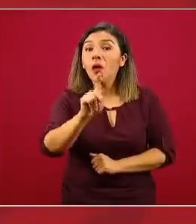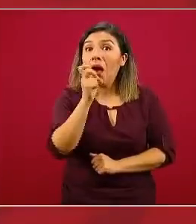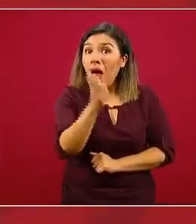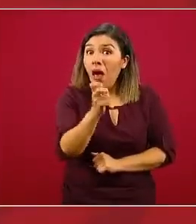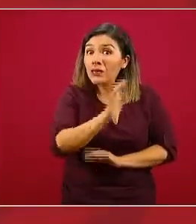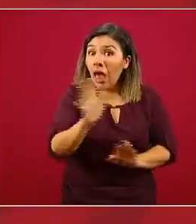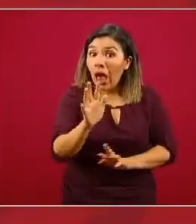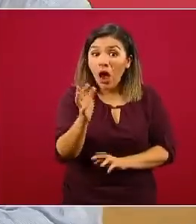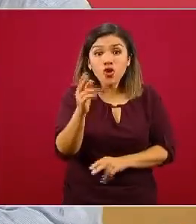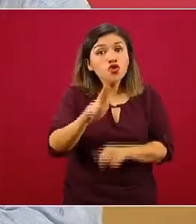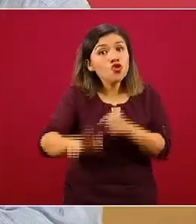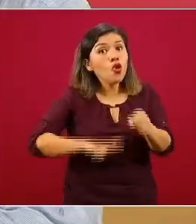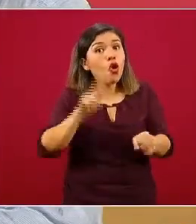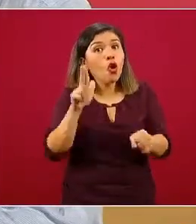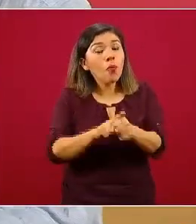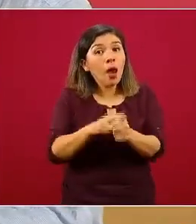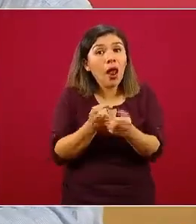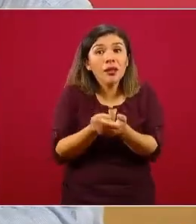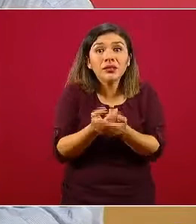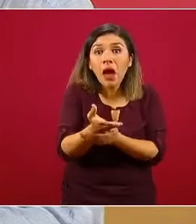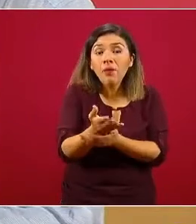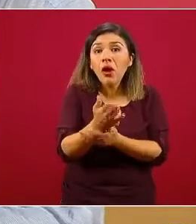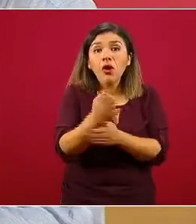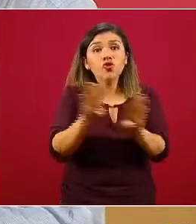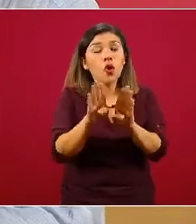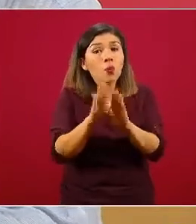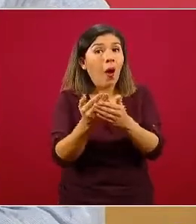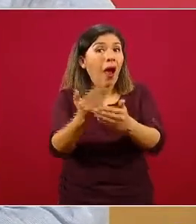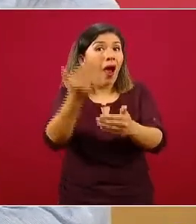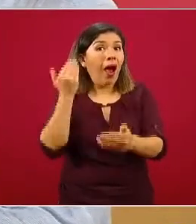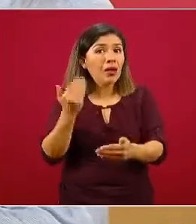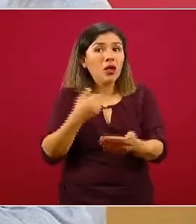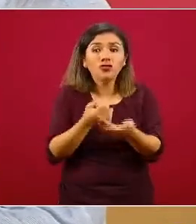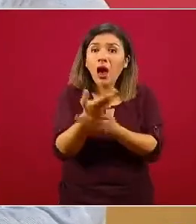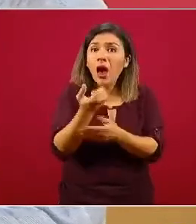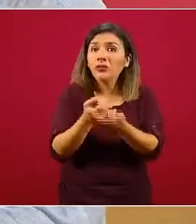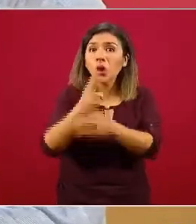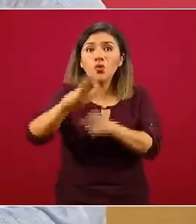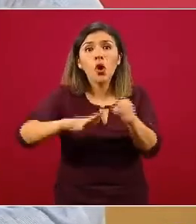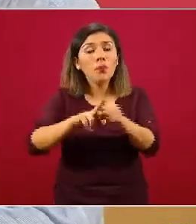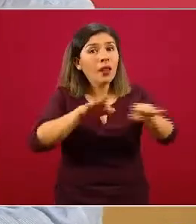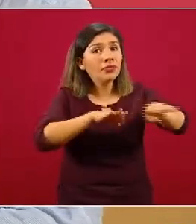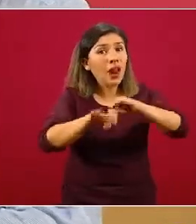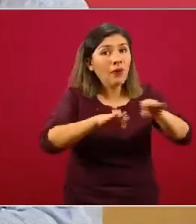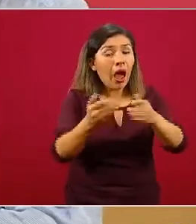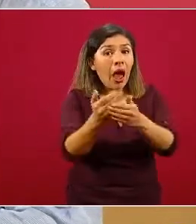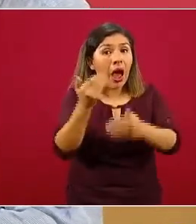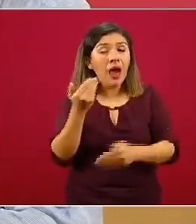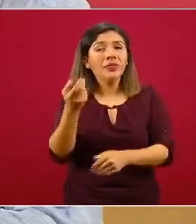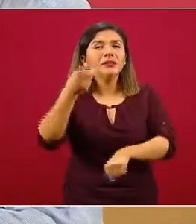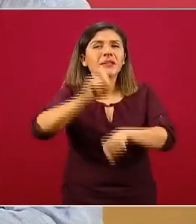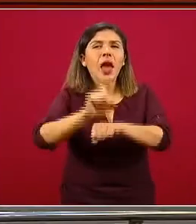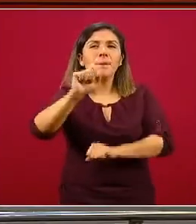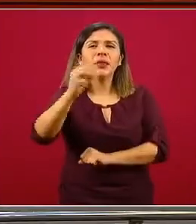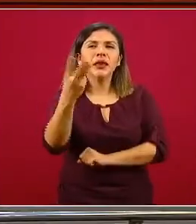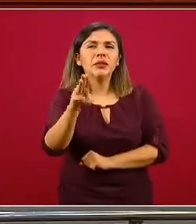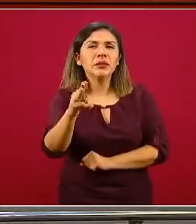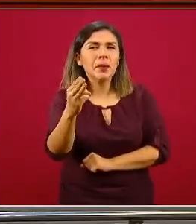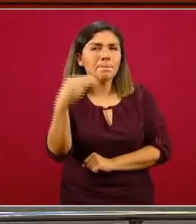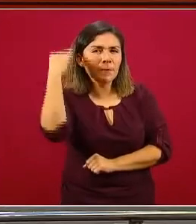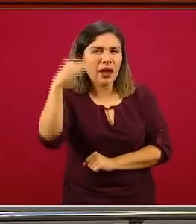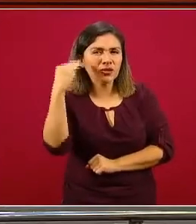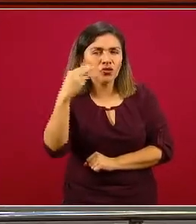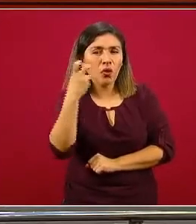que regresen las actividades al estado que tenían antes del 23 de marzo, cuando esta Jornada